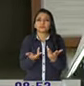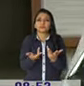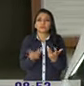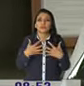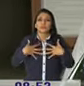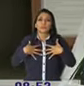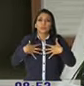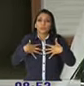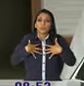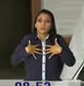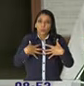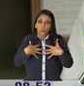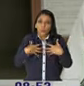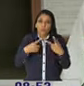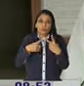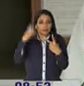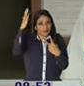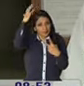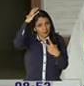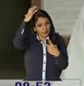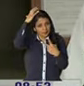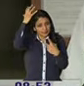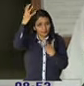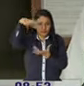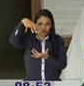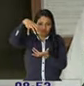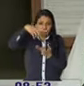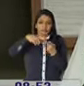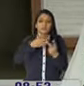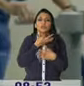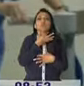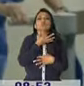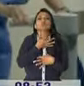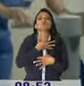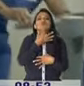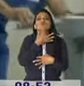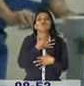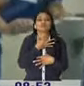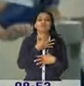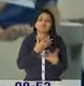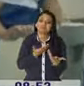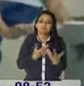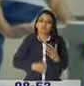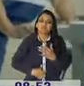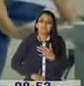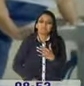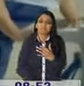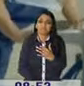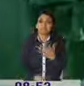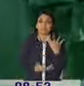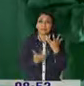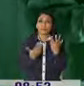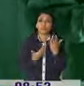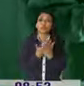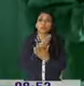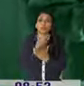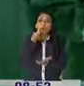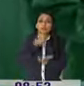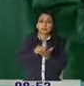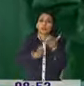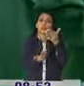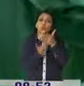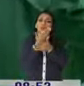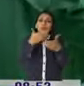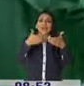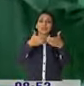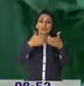cirugía pulmonar, cirugía de cabeza y cuello, coloproctología. Se prevé que este año se adquiera un nuevo equipo y así poder realizar